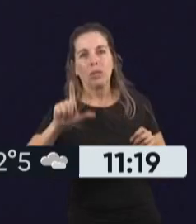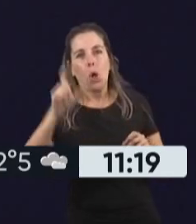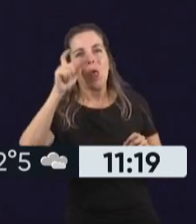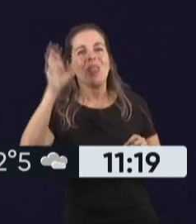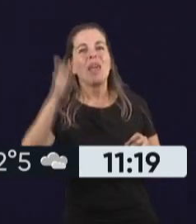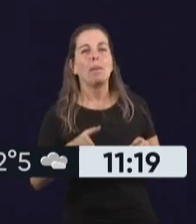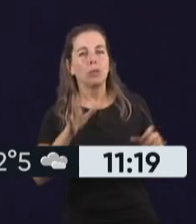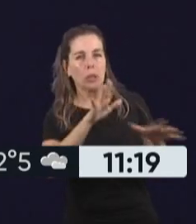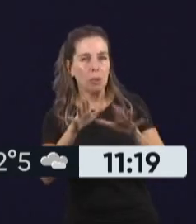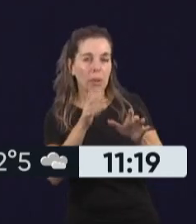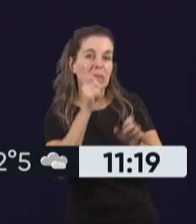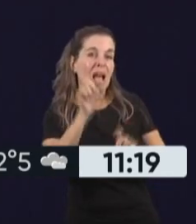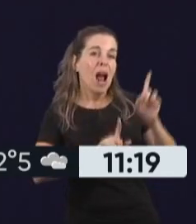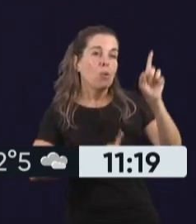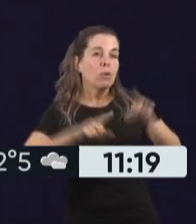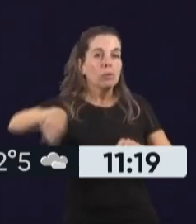Digamos, por si a alguien le preocupa,